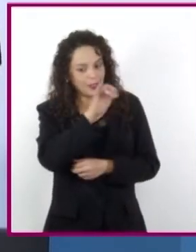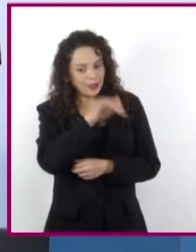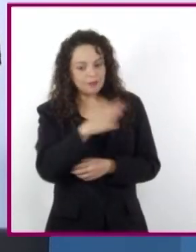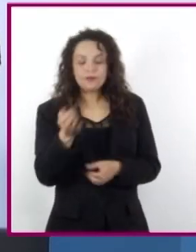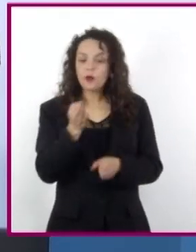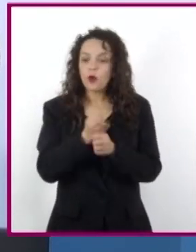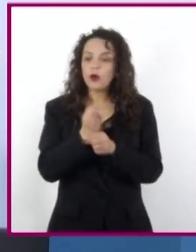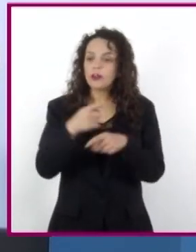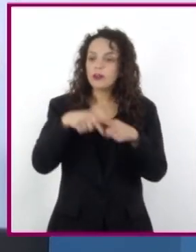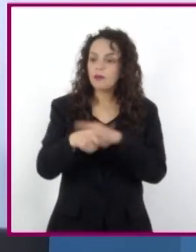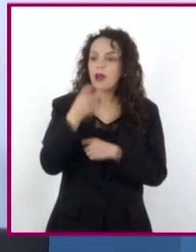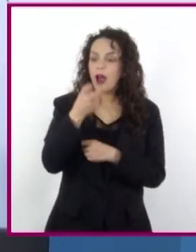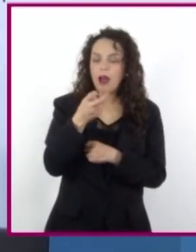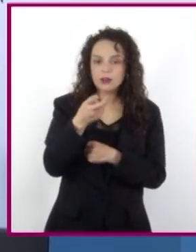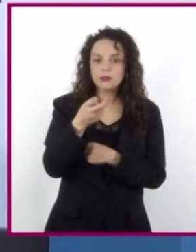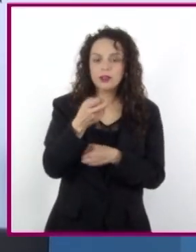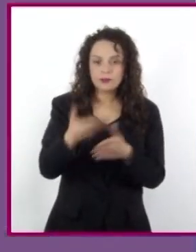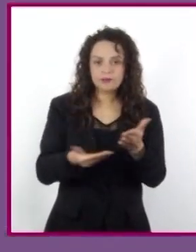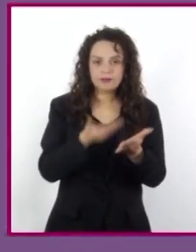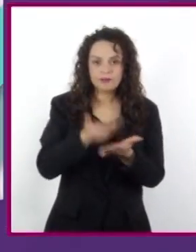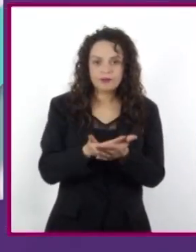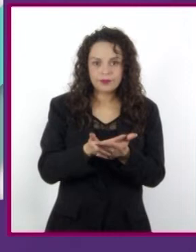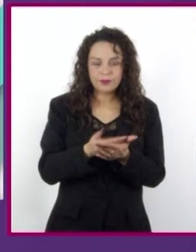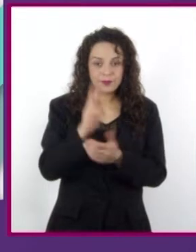el planteamiento de los siguientes problemas.